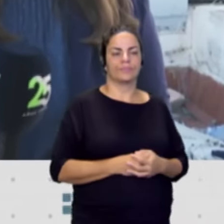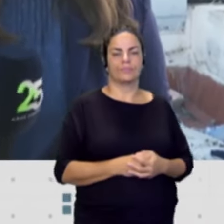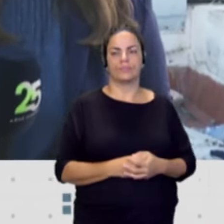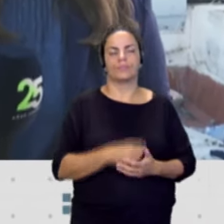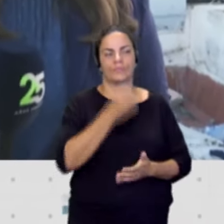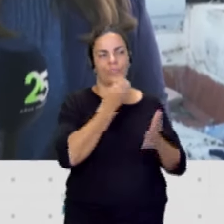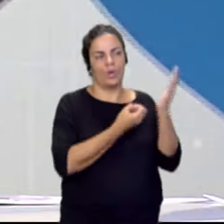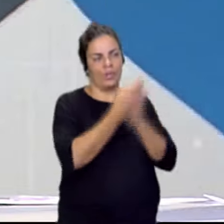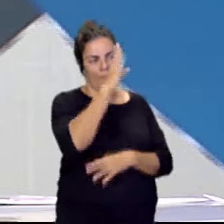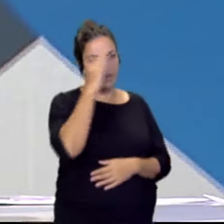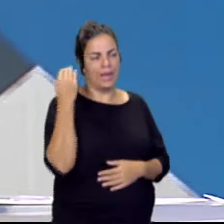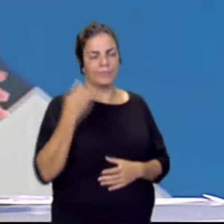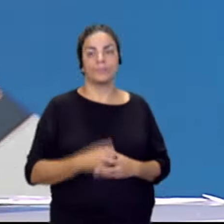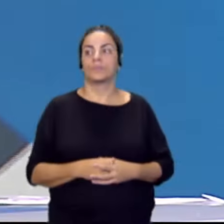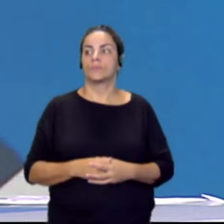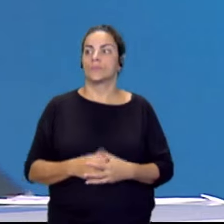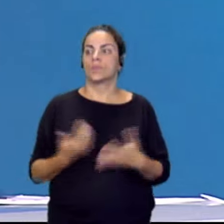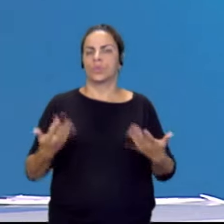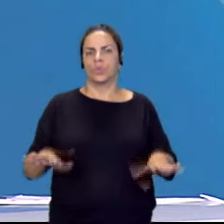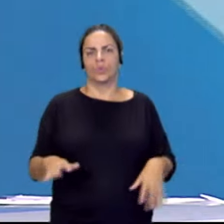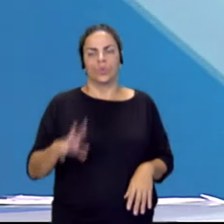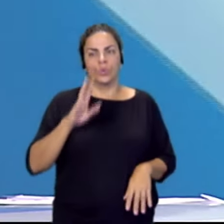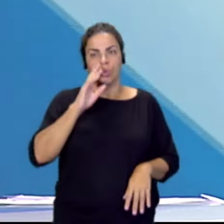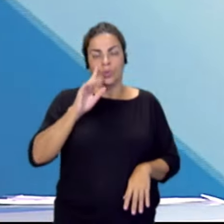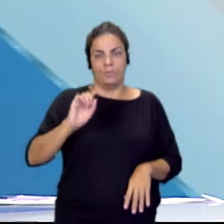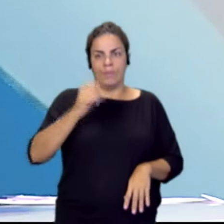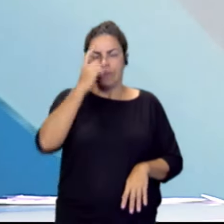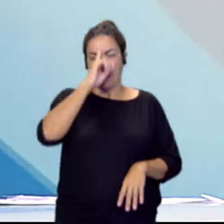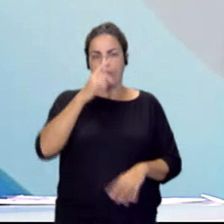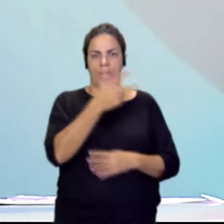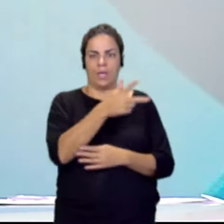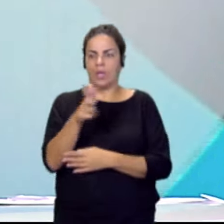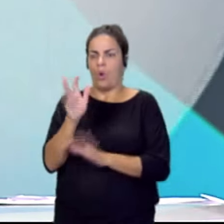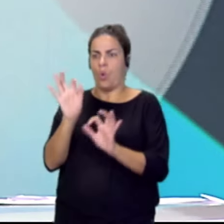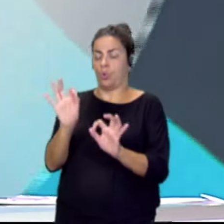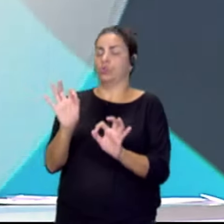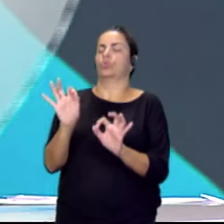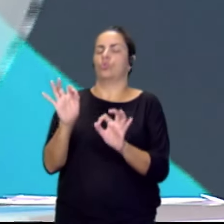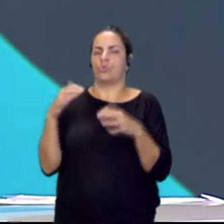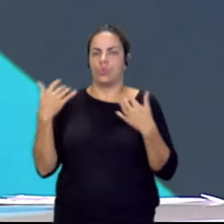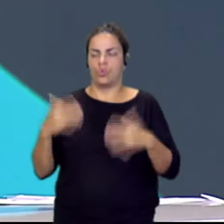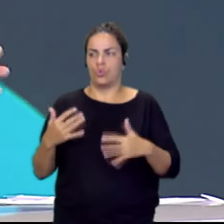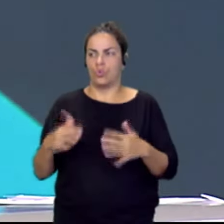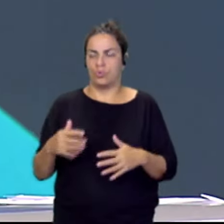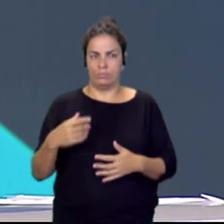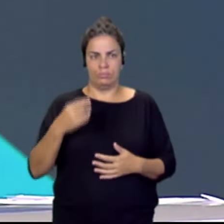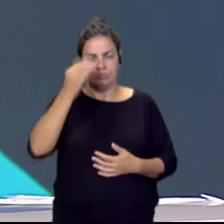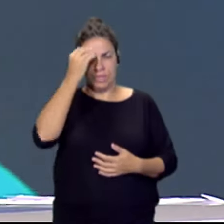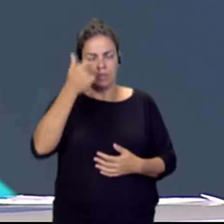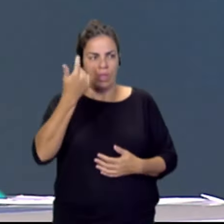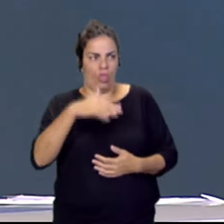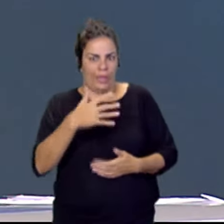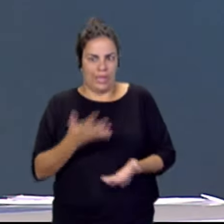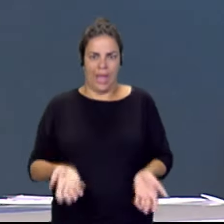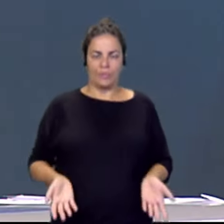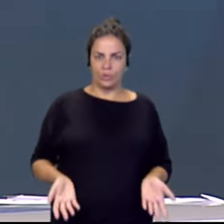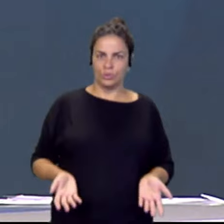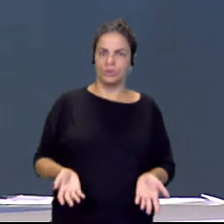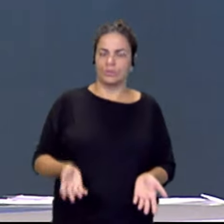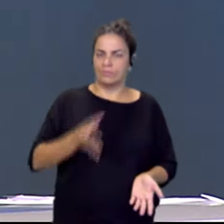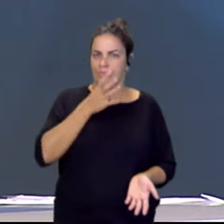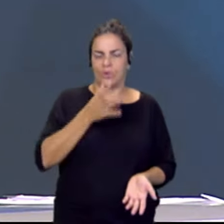Buenos días, Pilar. Bueno, nos hemos quedado con esa primera imagen que nos dio nuestro compañero Juan Nemesio, el cámara. ¿Pero dónde estamos? Vamos, ¿dónde estamos? Esto